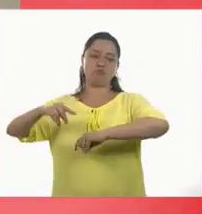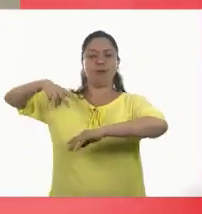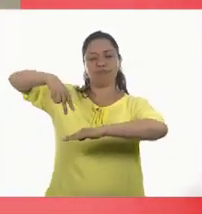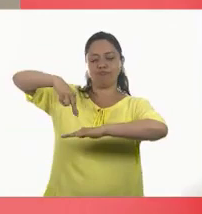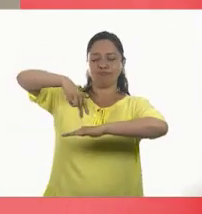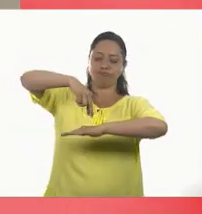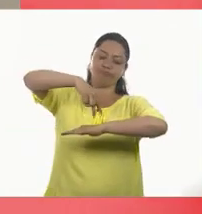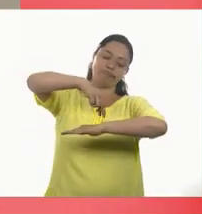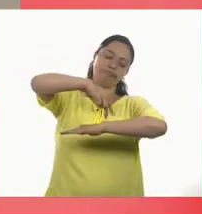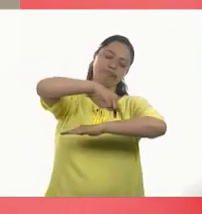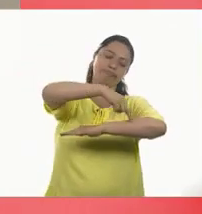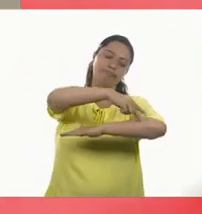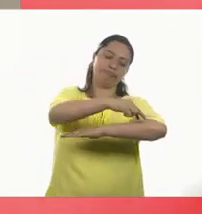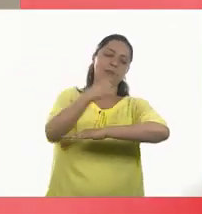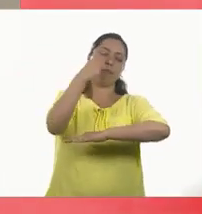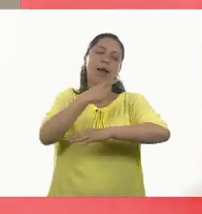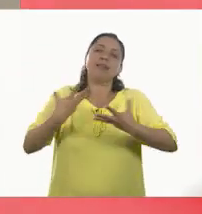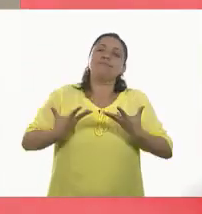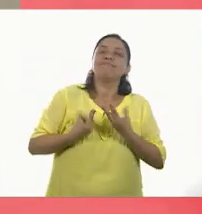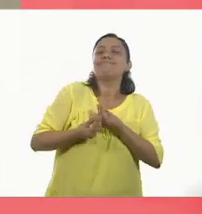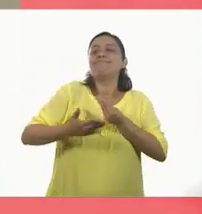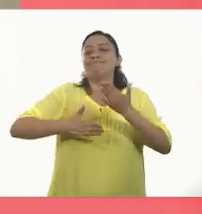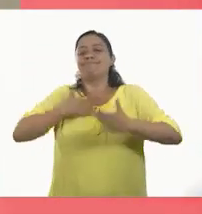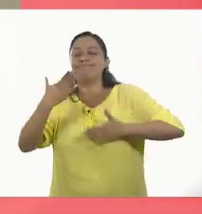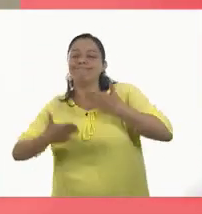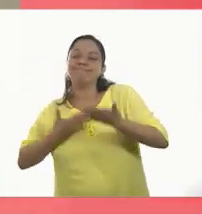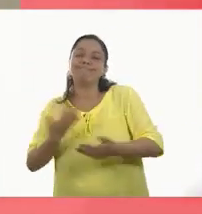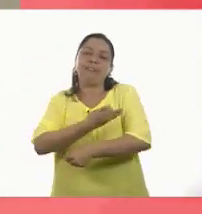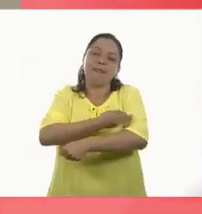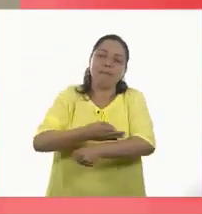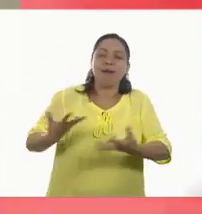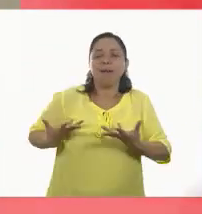un momento de regocijo con la familia y los amigos.